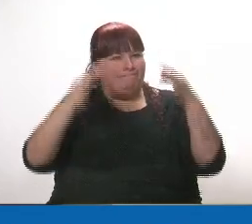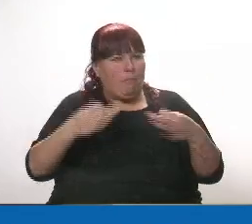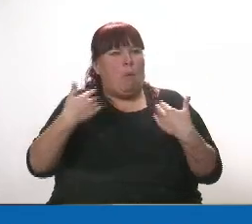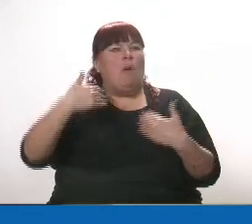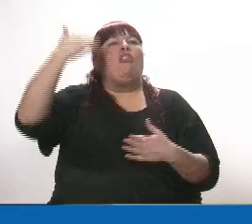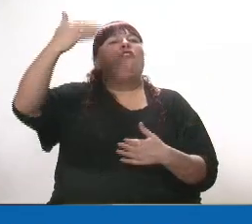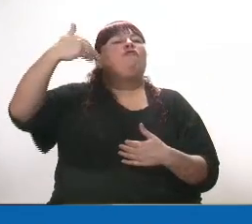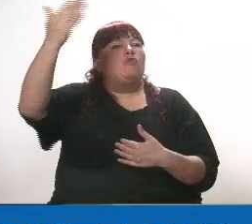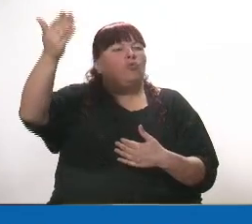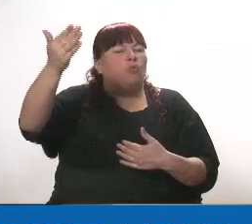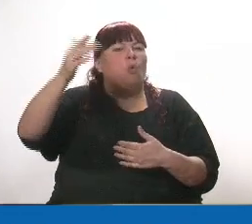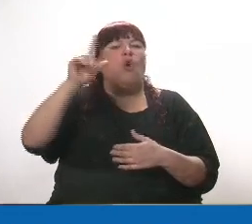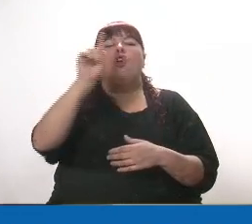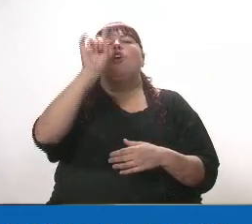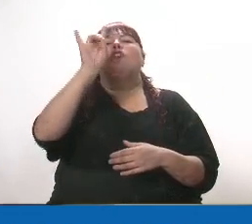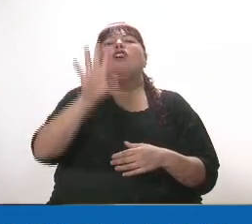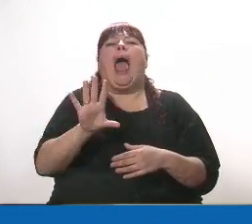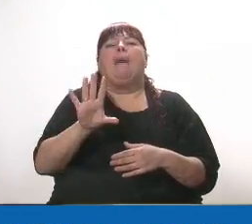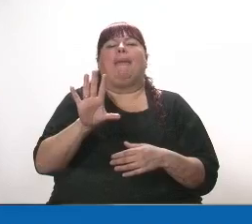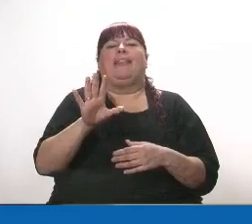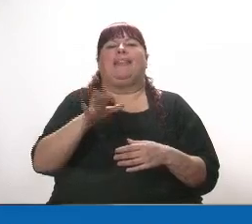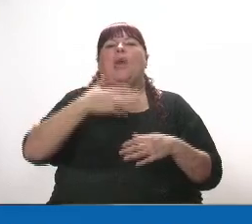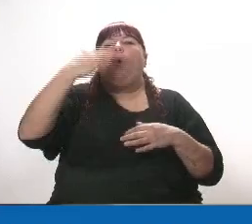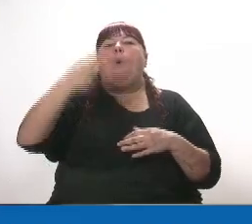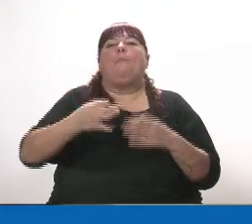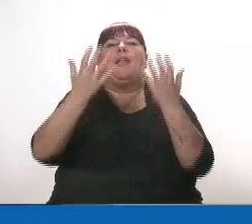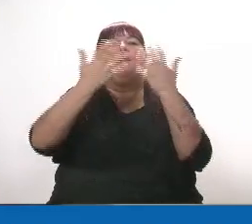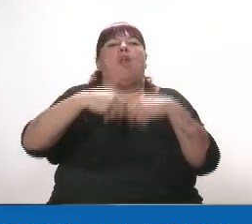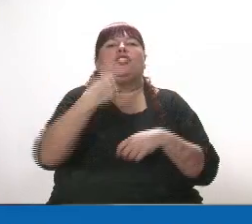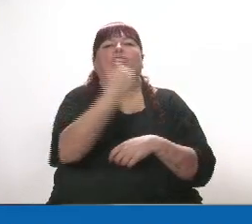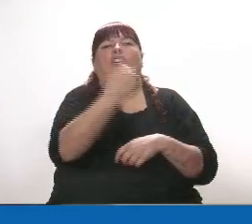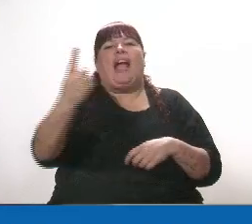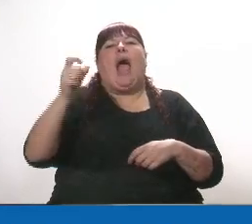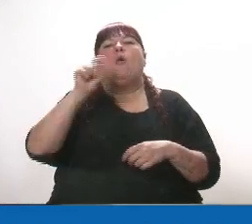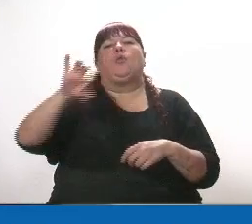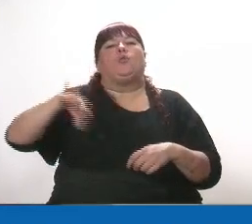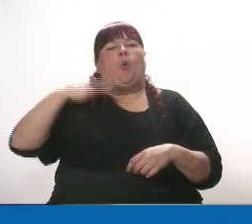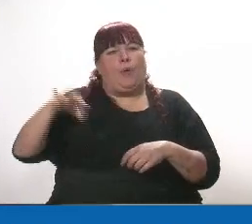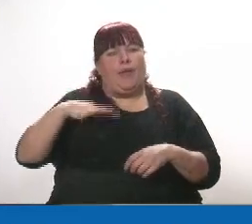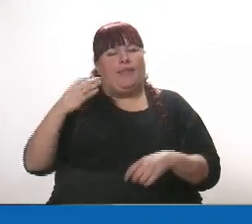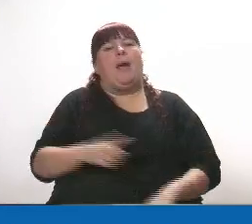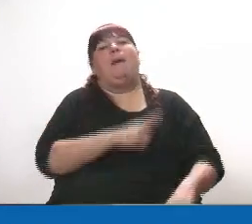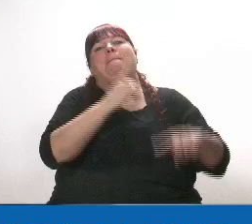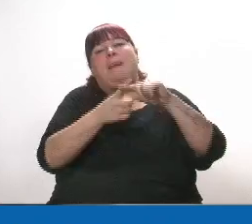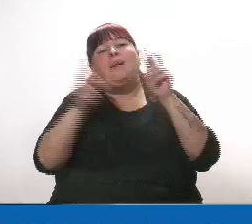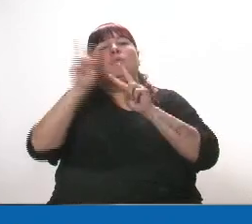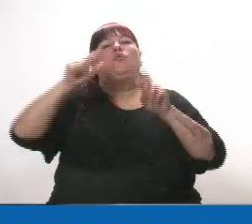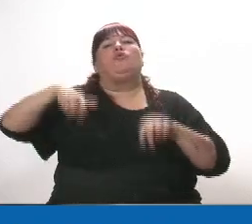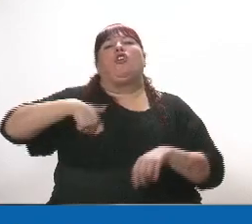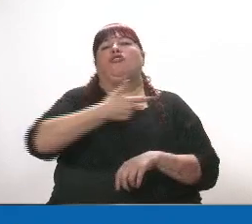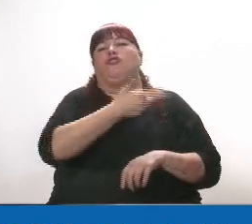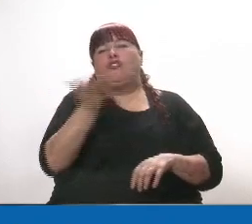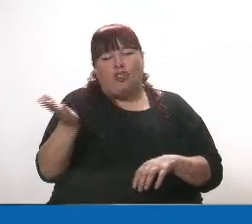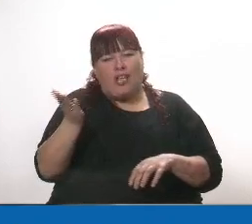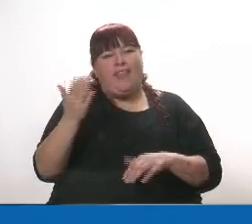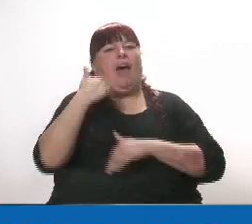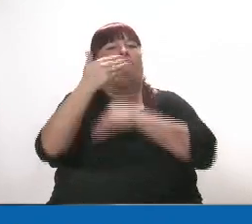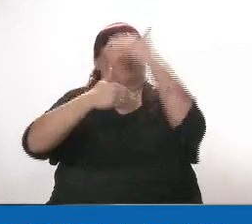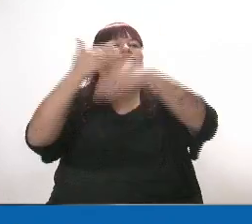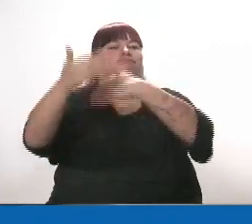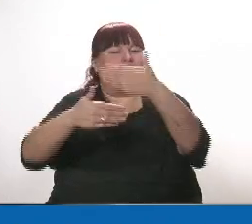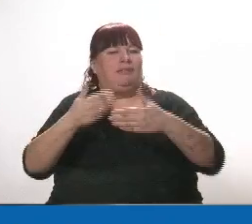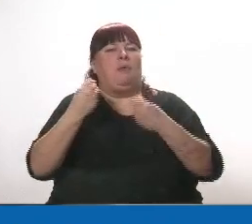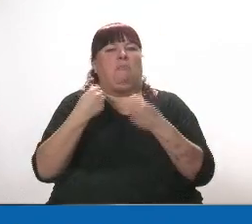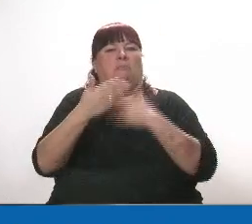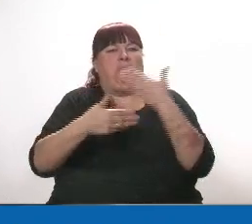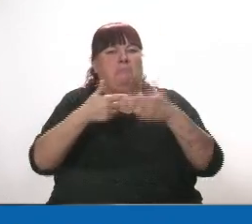transforme no solo en hacer realidad proyectos individuales de vida sino en construir una sociedad que crezca que se